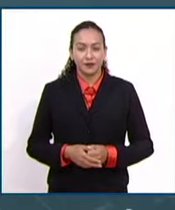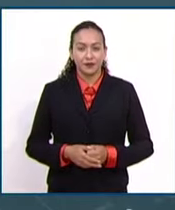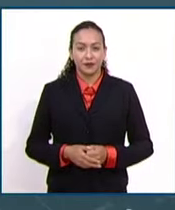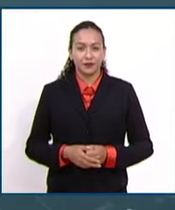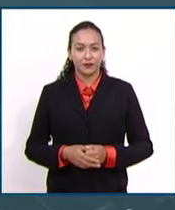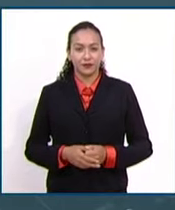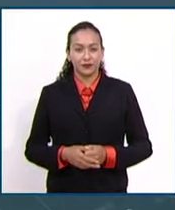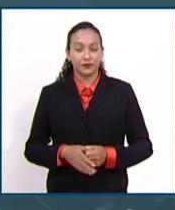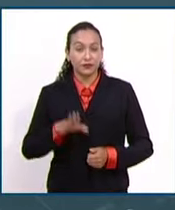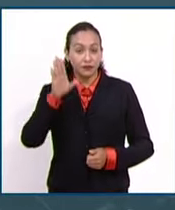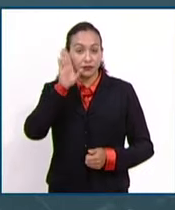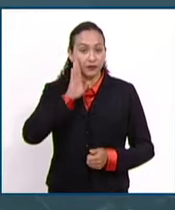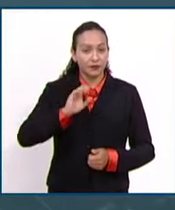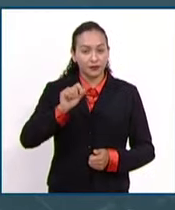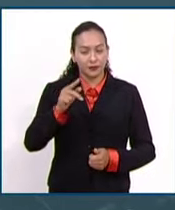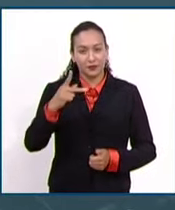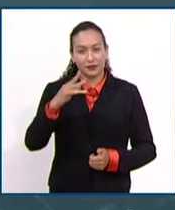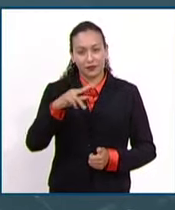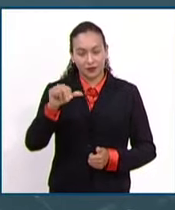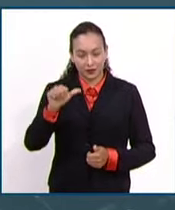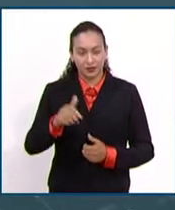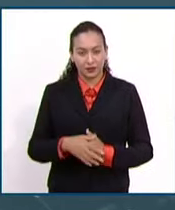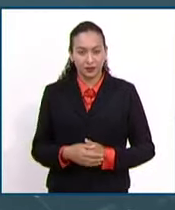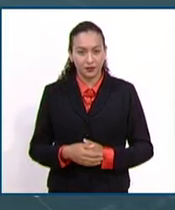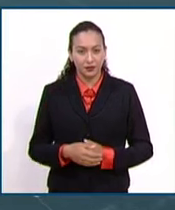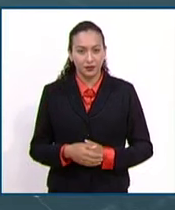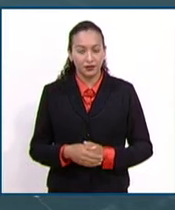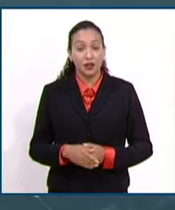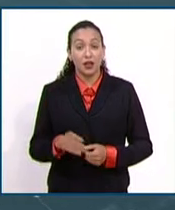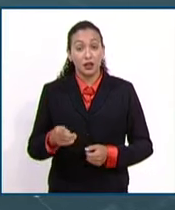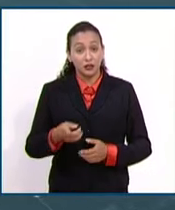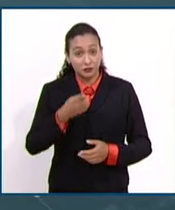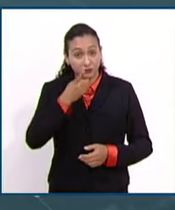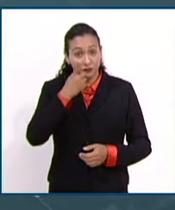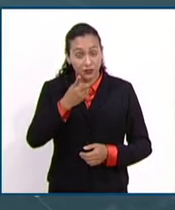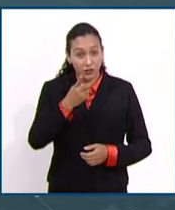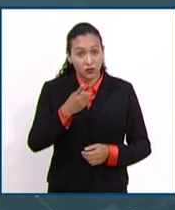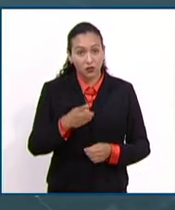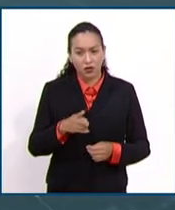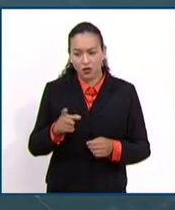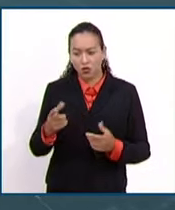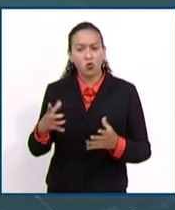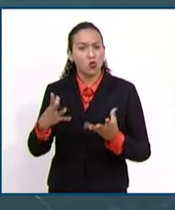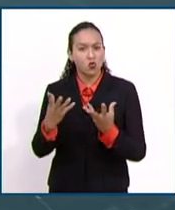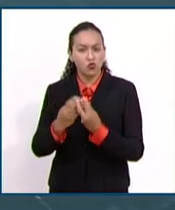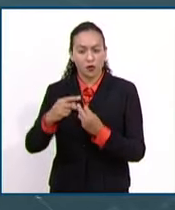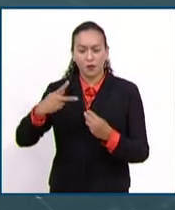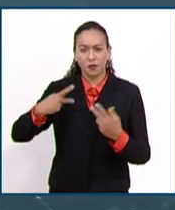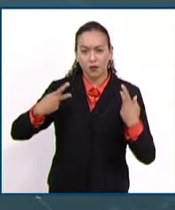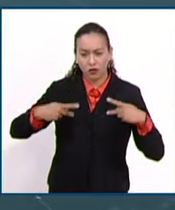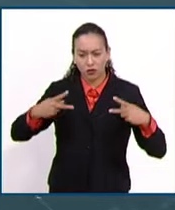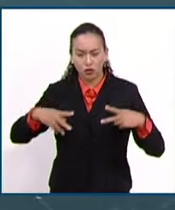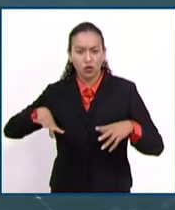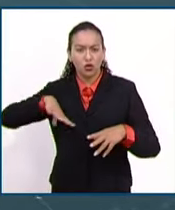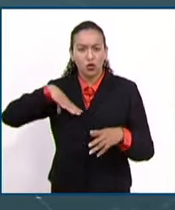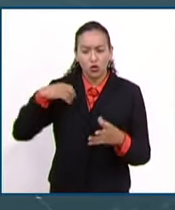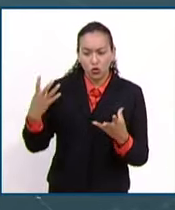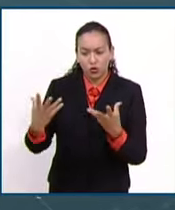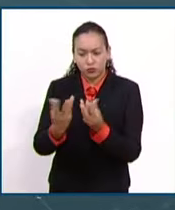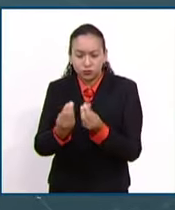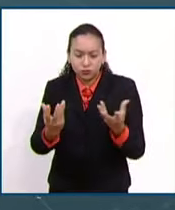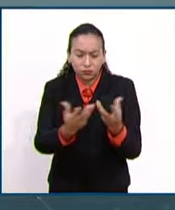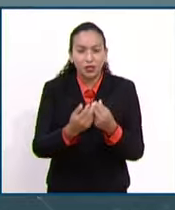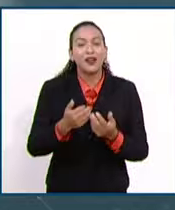La ministra presidenta Norma Lucía Piña Hernández aseguró que la suma de esfuerzos permite fortalecer la protección de los